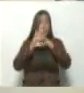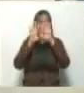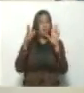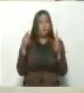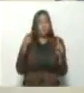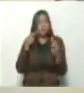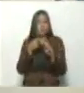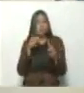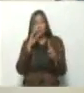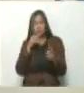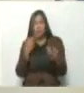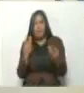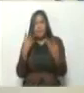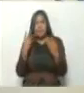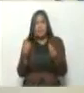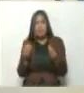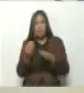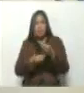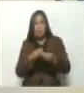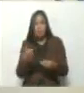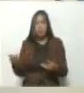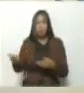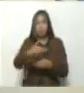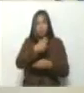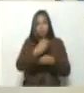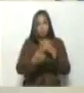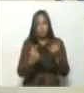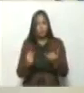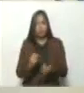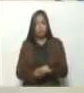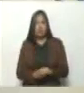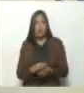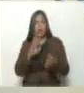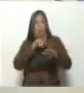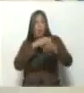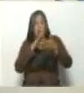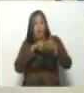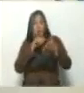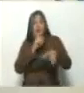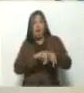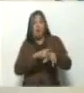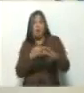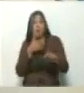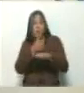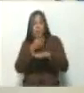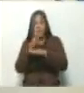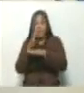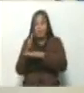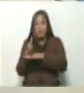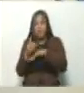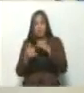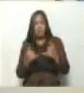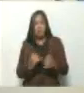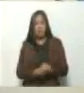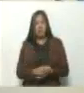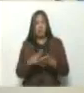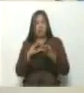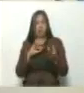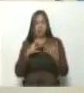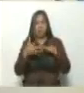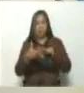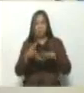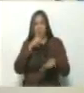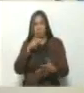son las rutas de recolección y no tenemos claro cuáles son los horarios y sus frecuencias, todo es un